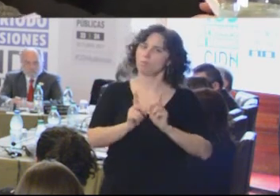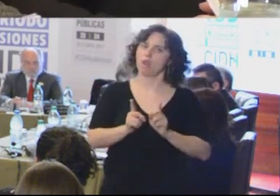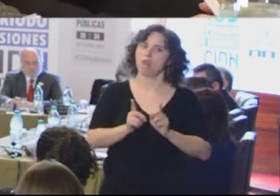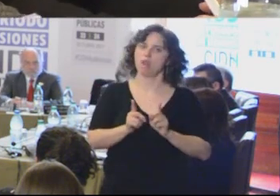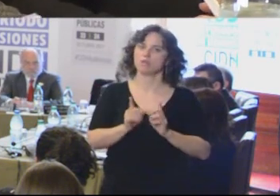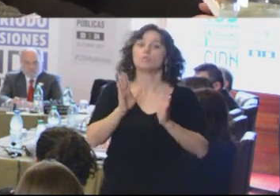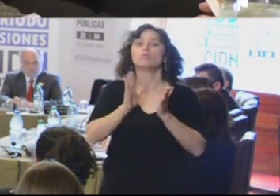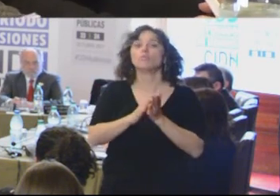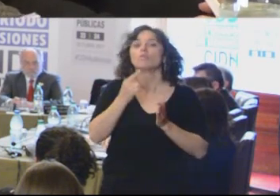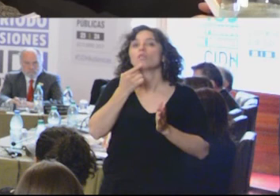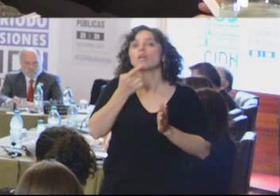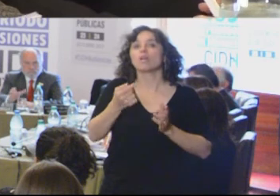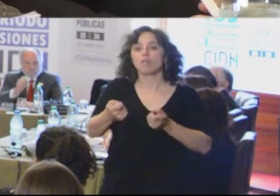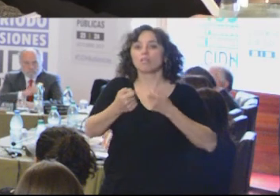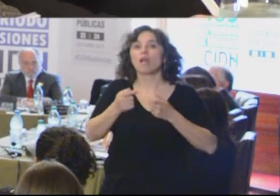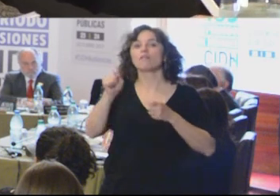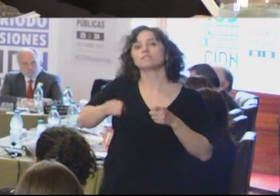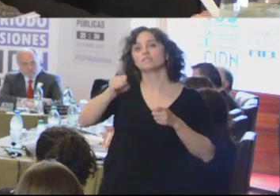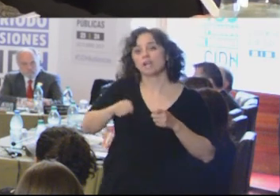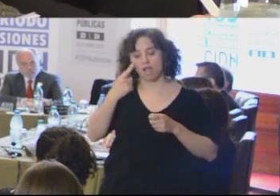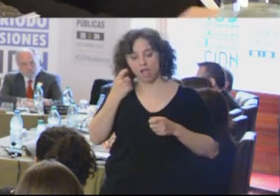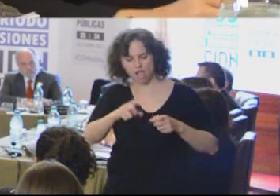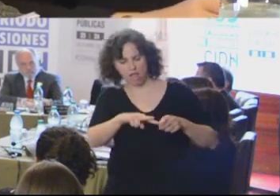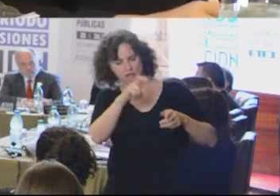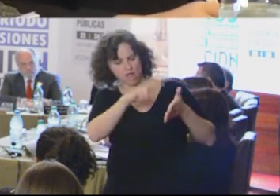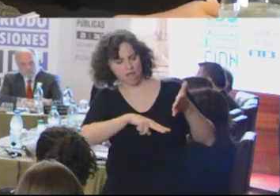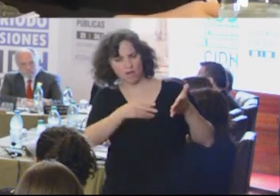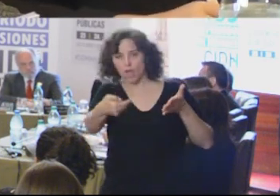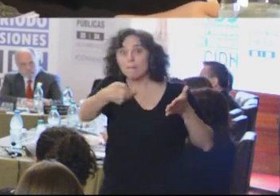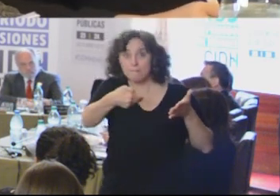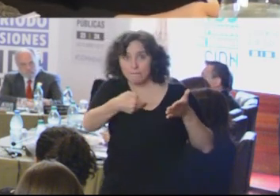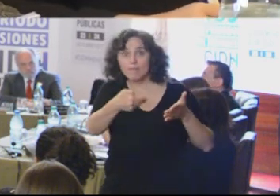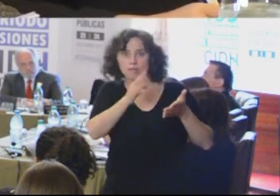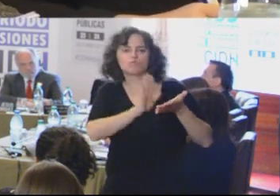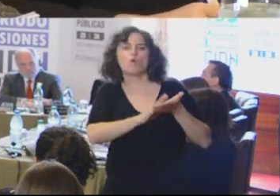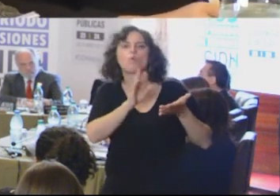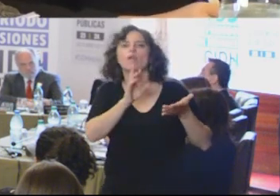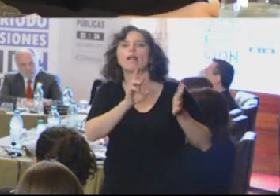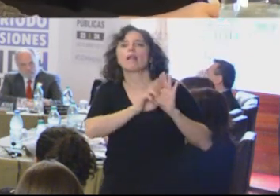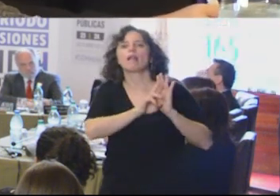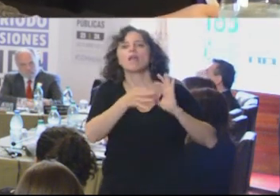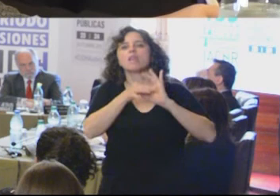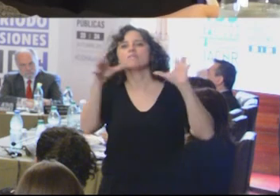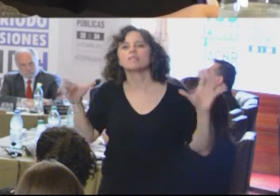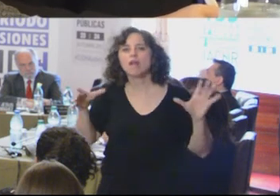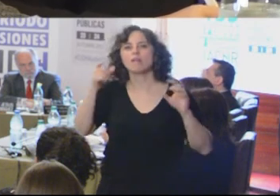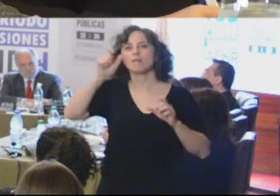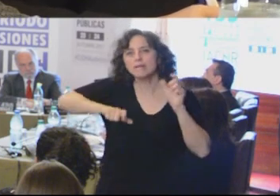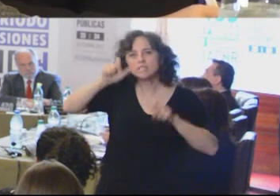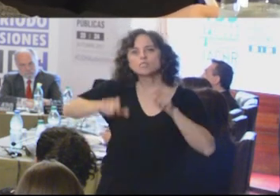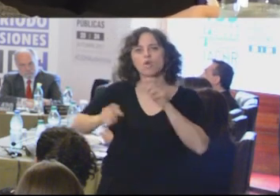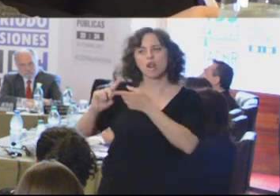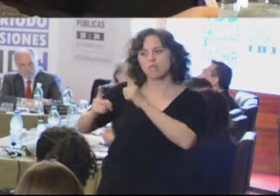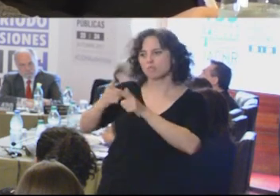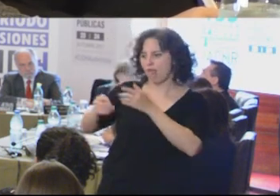atribuciones de la fiscalía identificadas por los peticionarios en relación con el régimen de libertades de personas vinculadas a la que